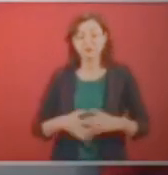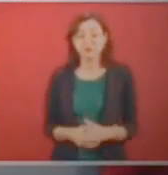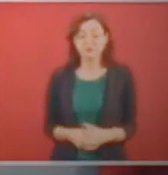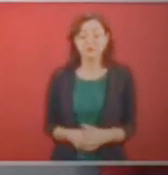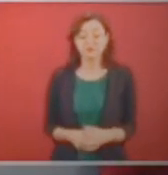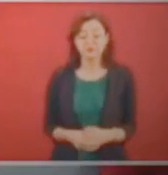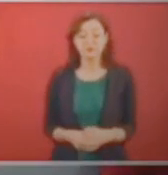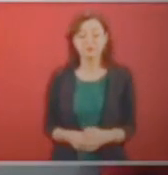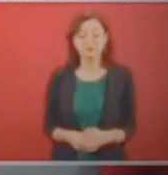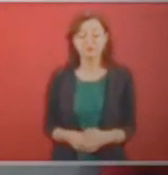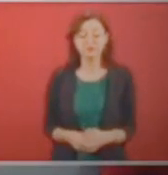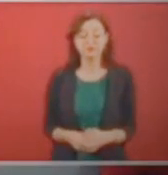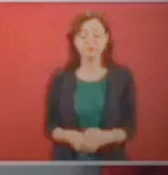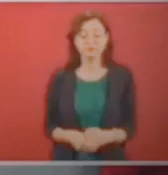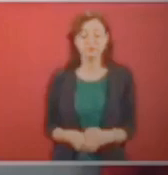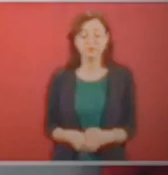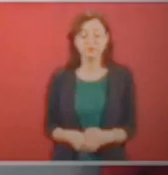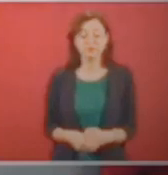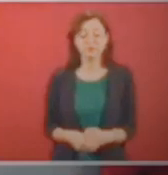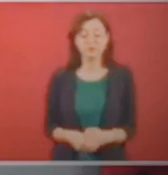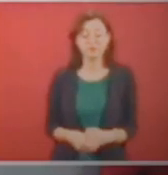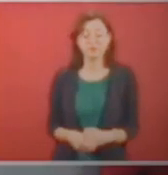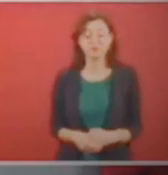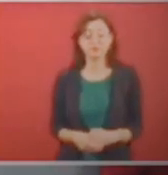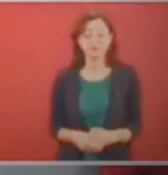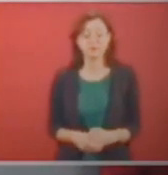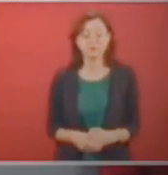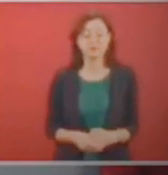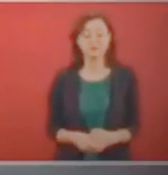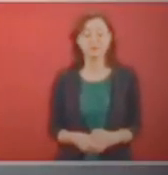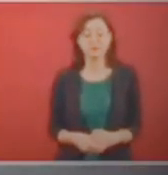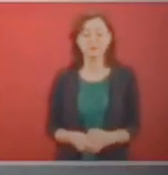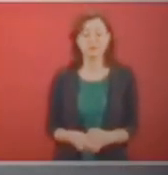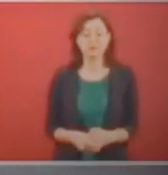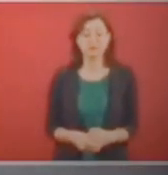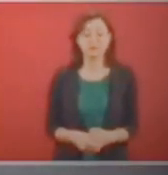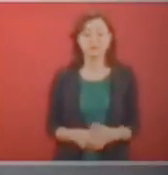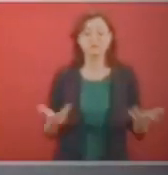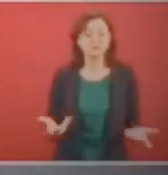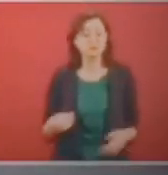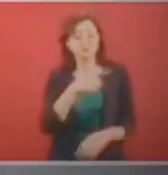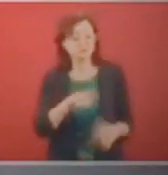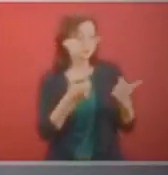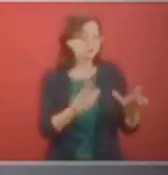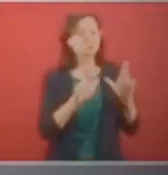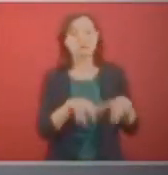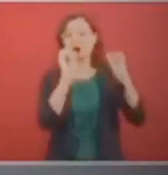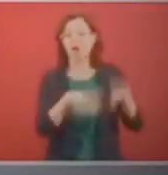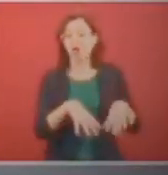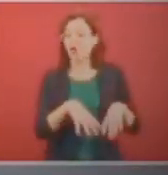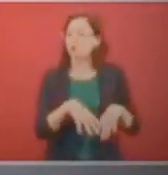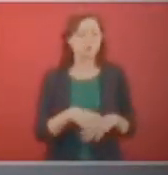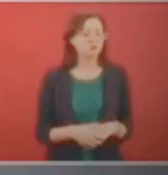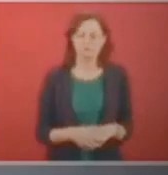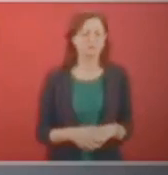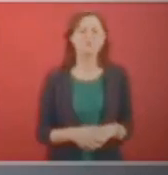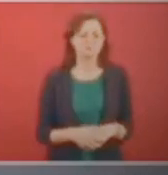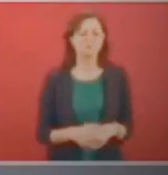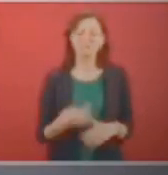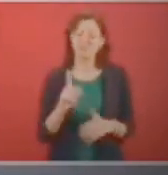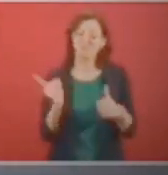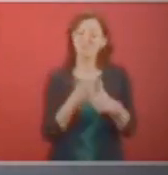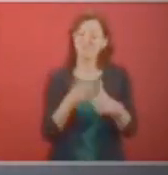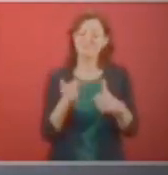No es que se abandone a los que tienen más posibilidades económicas. Es que tenemos que